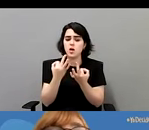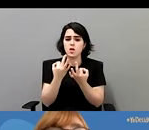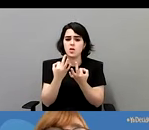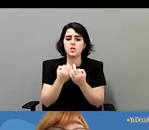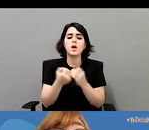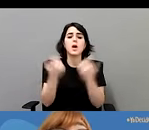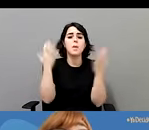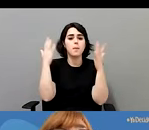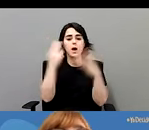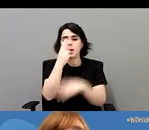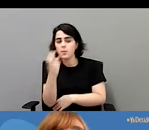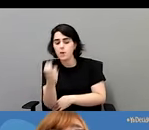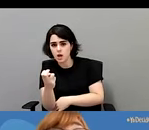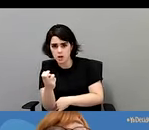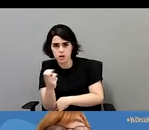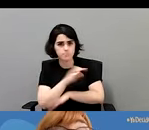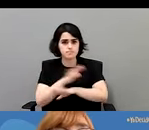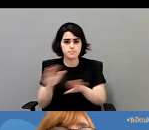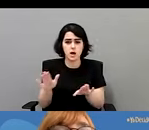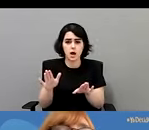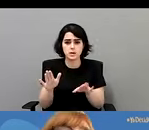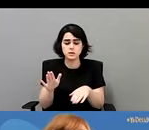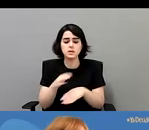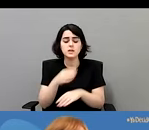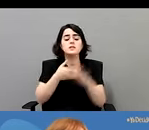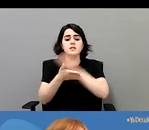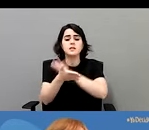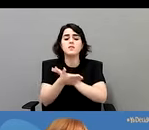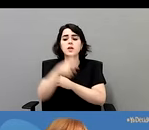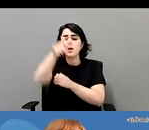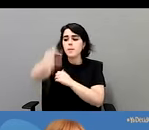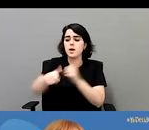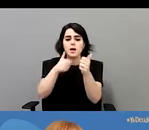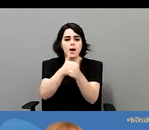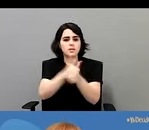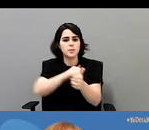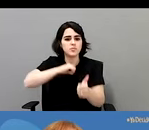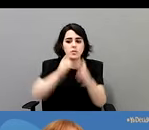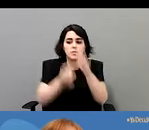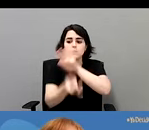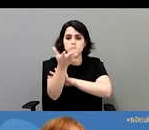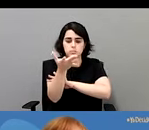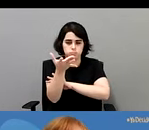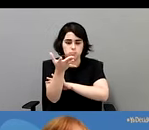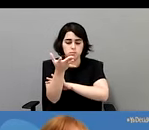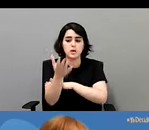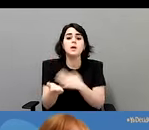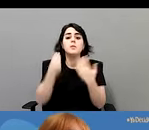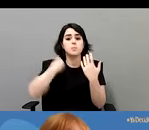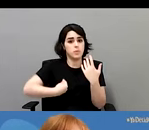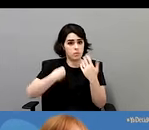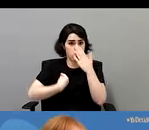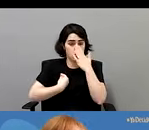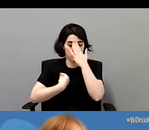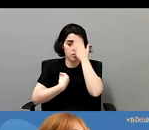pies. Manos y pies. Ahí nace la asistencia personal, ¿vale? Pero sin embargo,